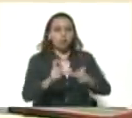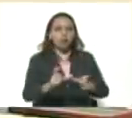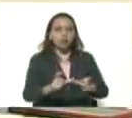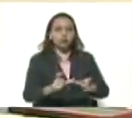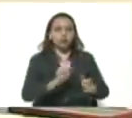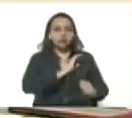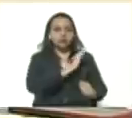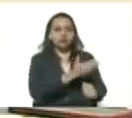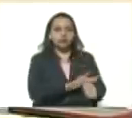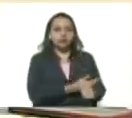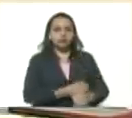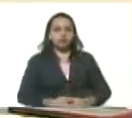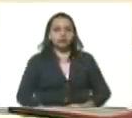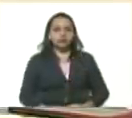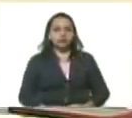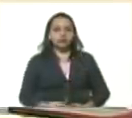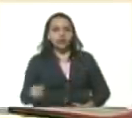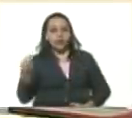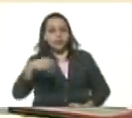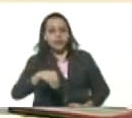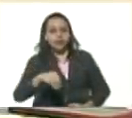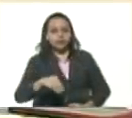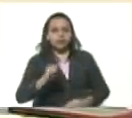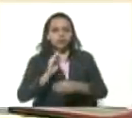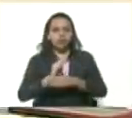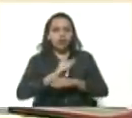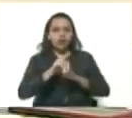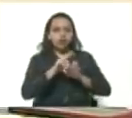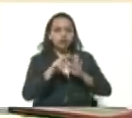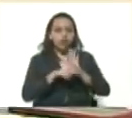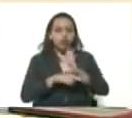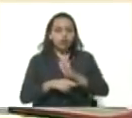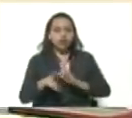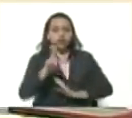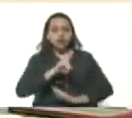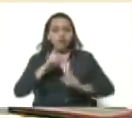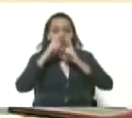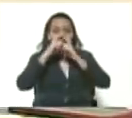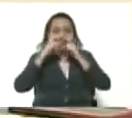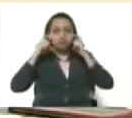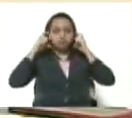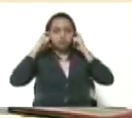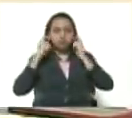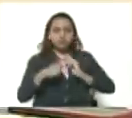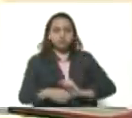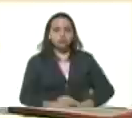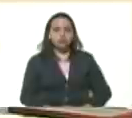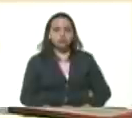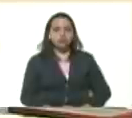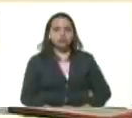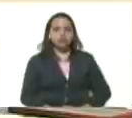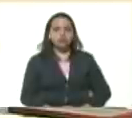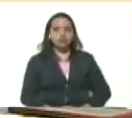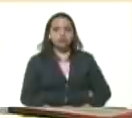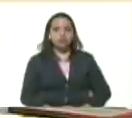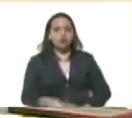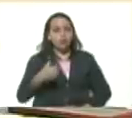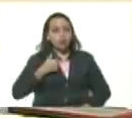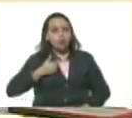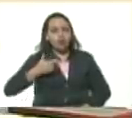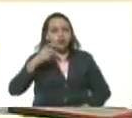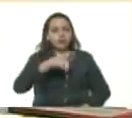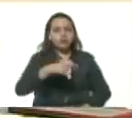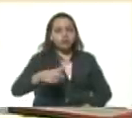radical. La otra medida eficiente, el uso de la mascarilla, evitar que cualquier otra persona